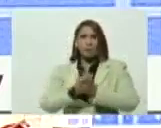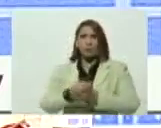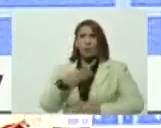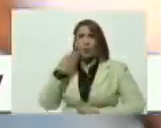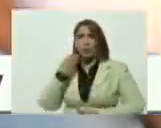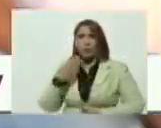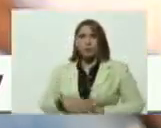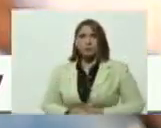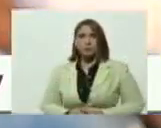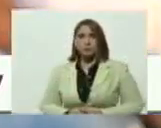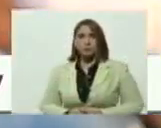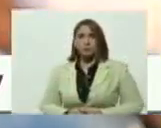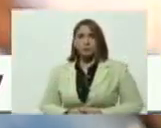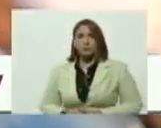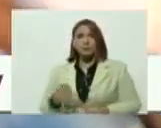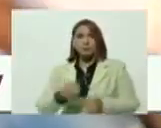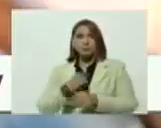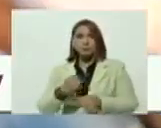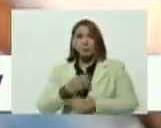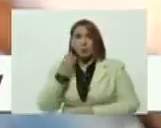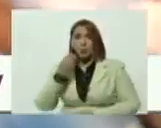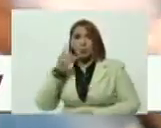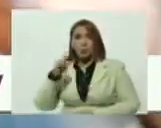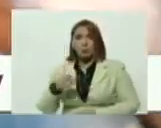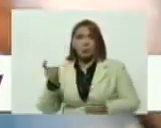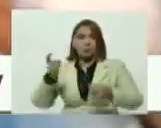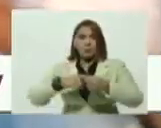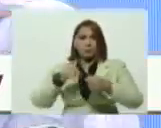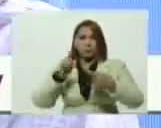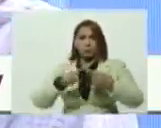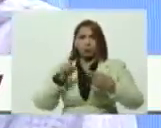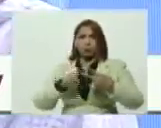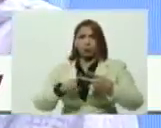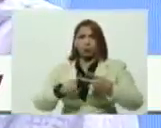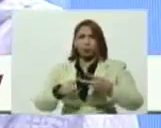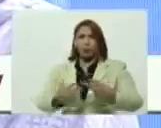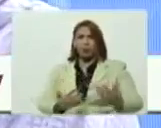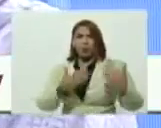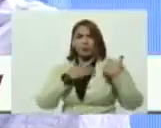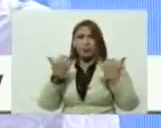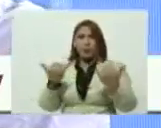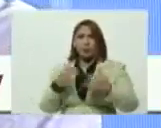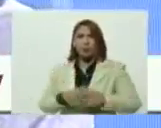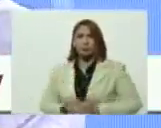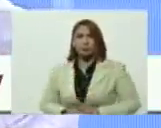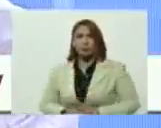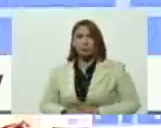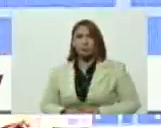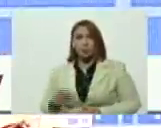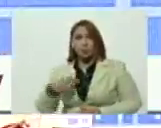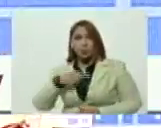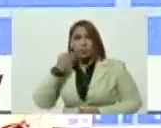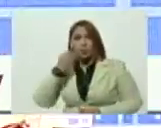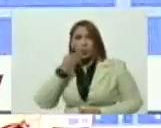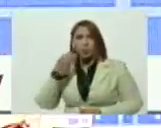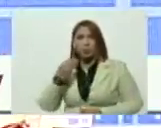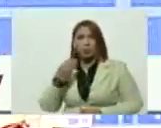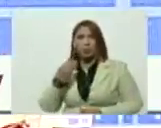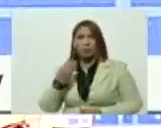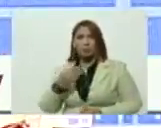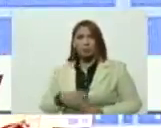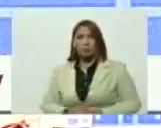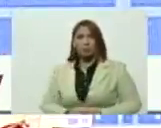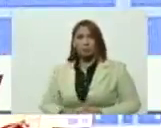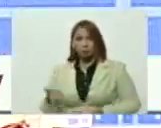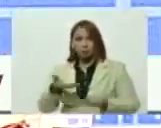jóvenes a través de Chamba Juvenil, José Luis Ramírez, Nosliu Rodríguez, responsable ahora a través de nuestra juventud de la